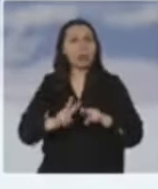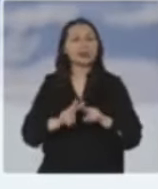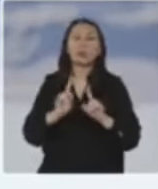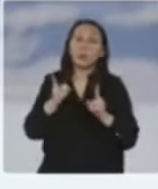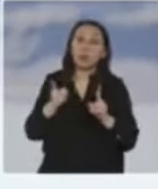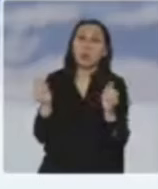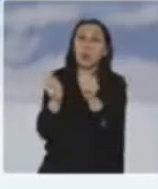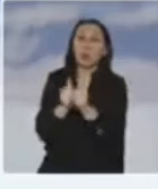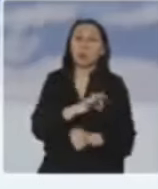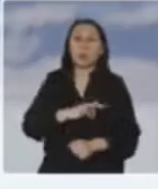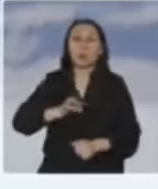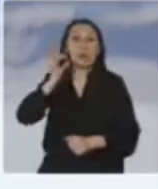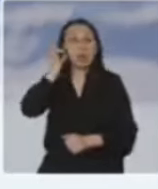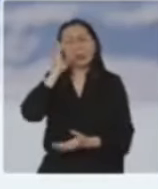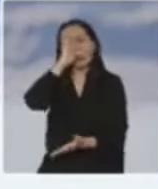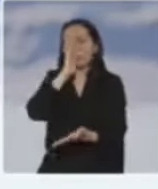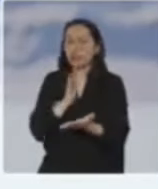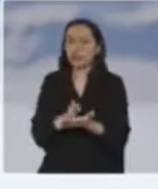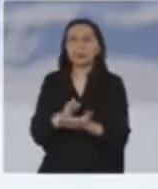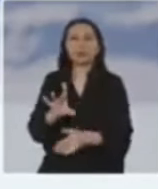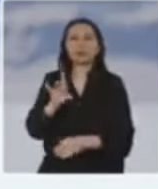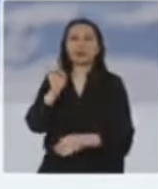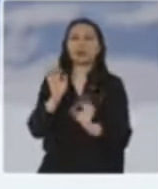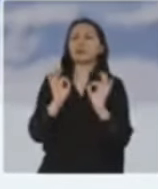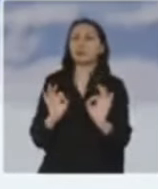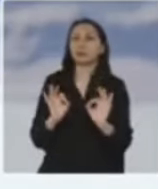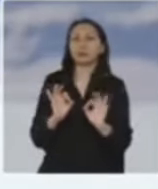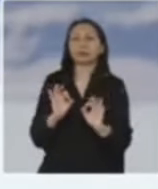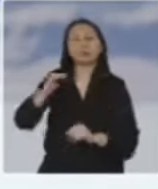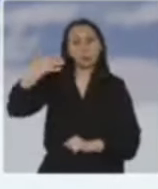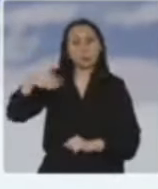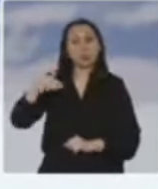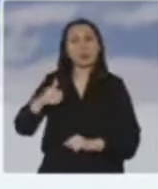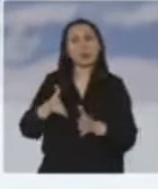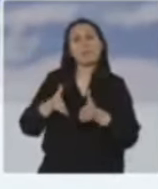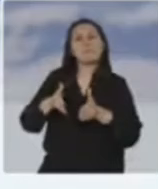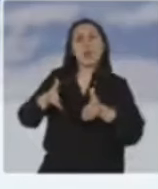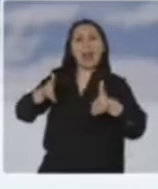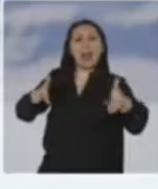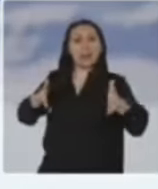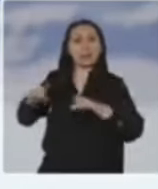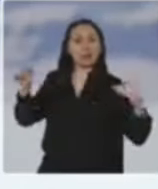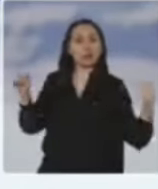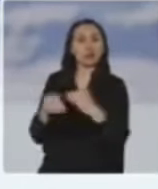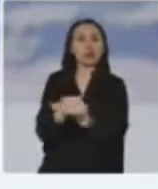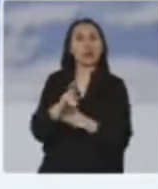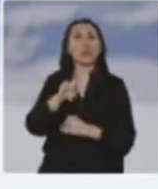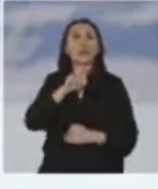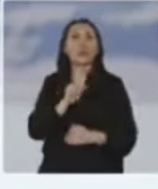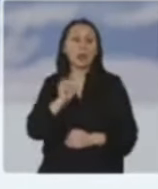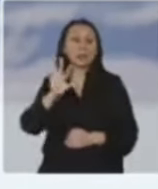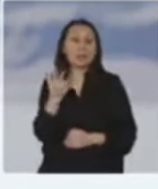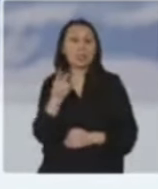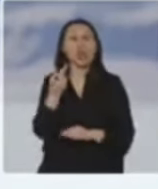sin embargo en conjunto con la ministra tomamos la decisión de que estratégicamente era importante la ampliación de la ruta 5 y la doble vía en